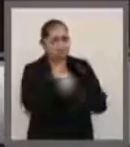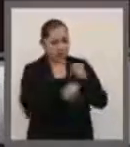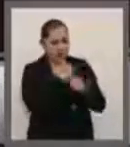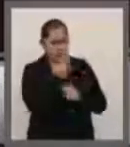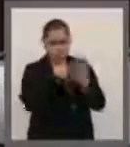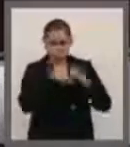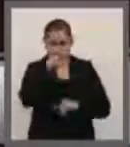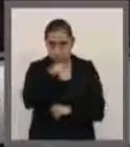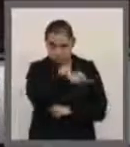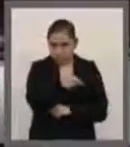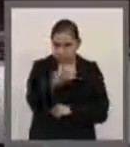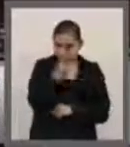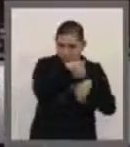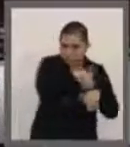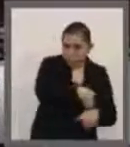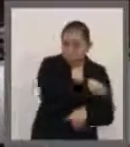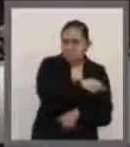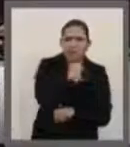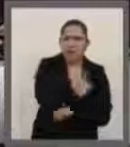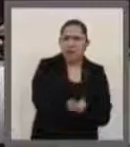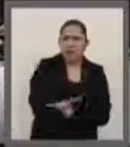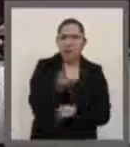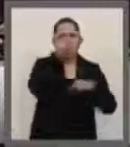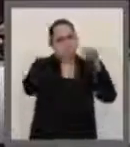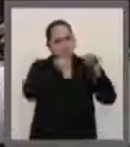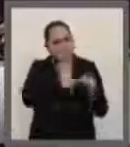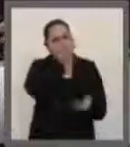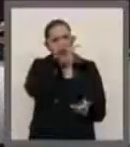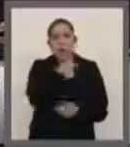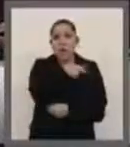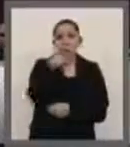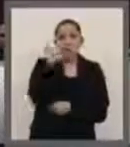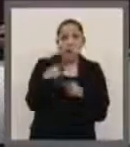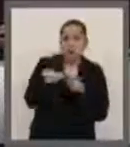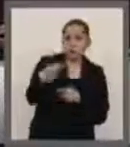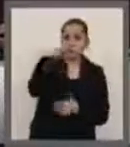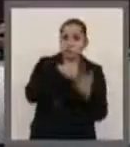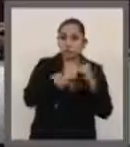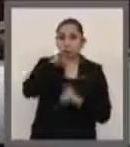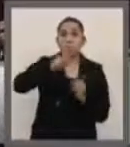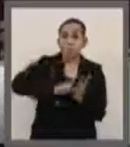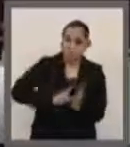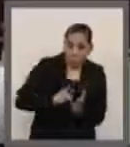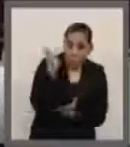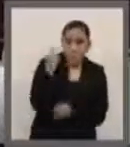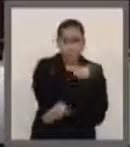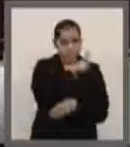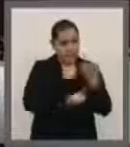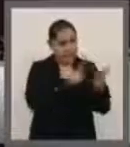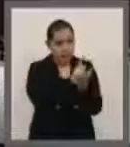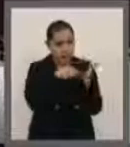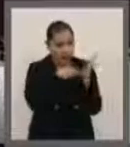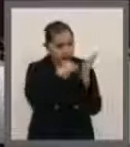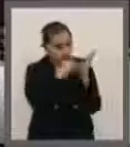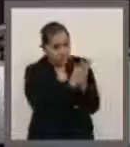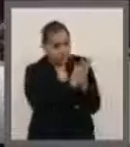para 2018 se pretende incumplir nuevamente lo marcado por la ley, ya que se está planteando